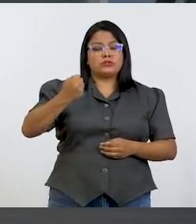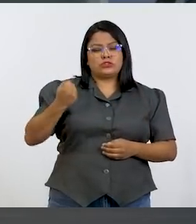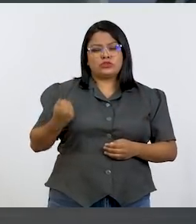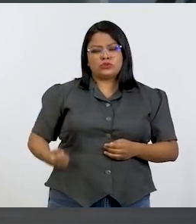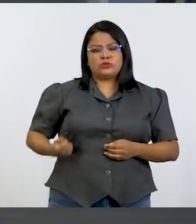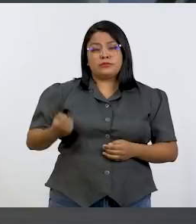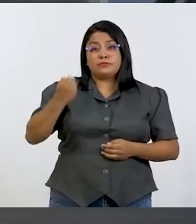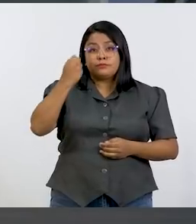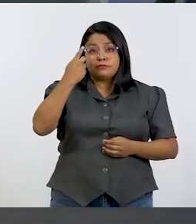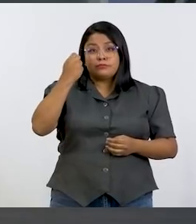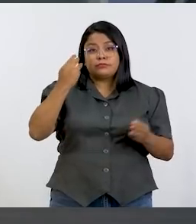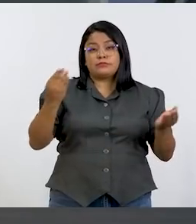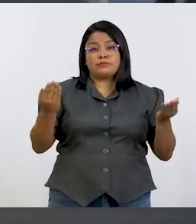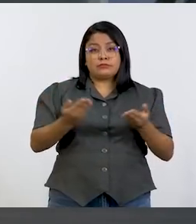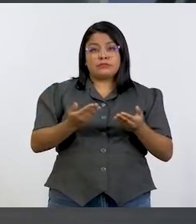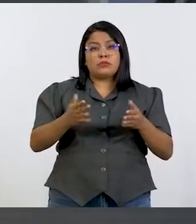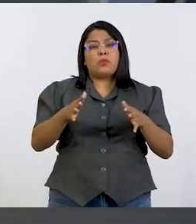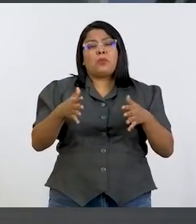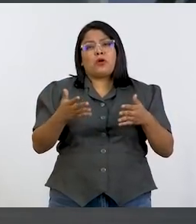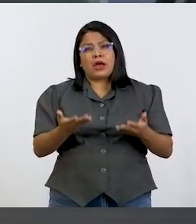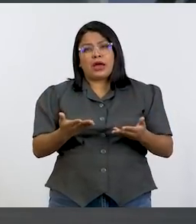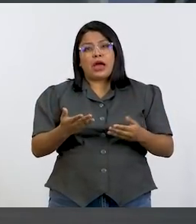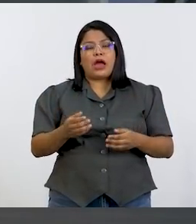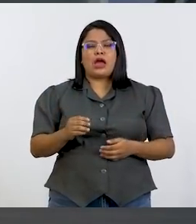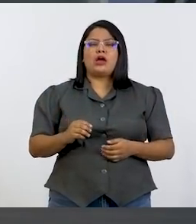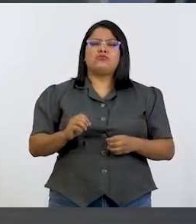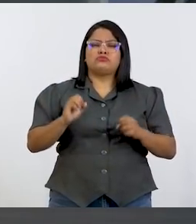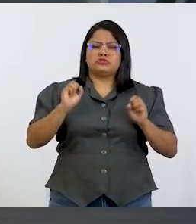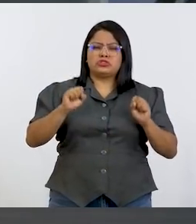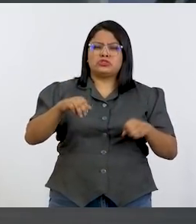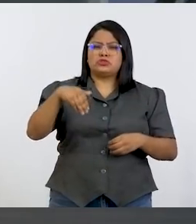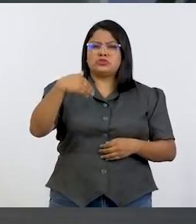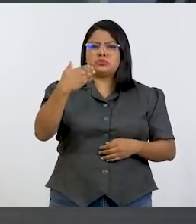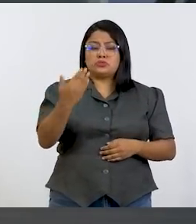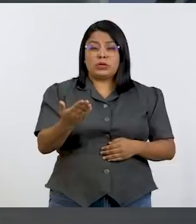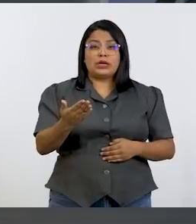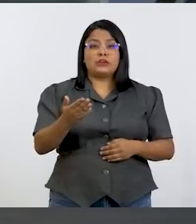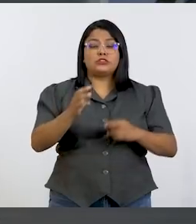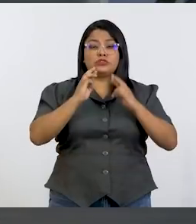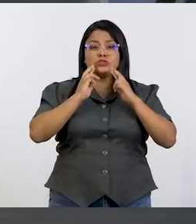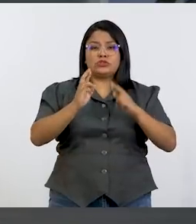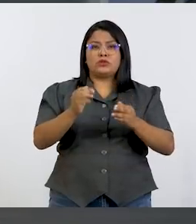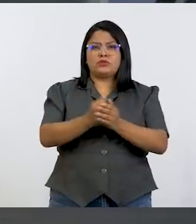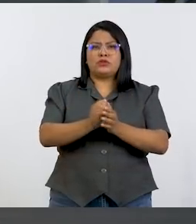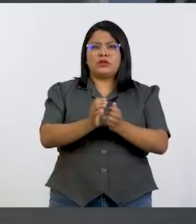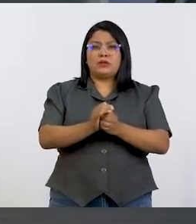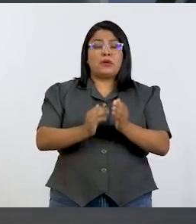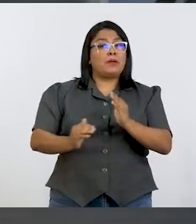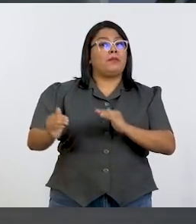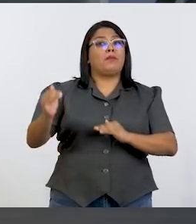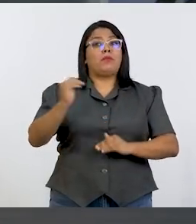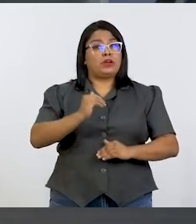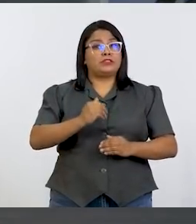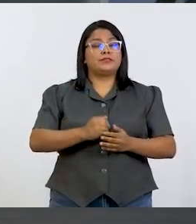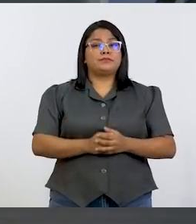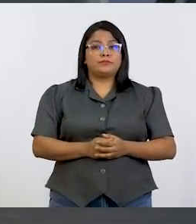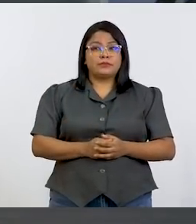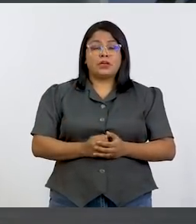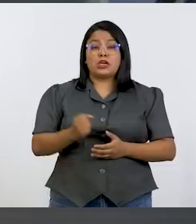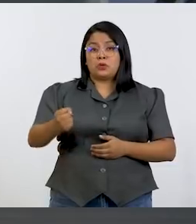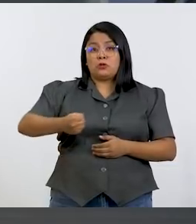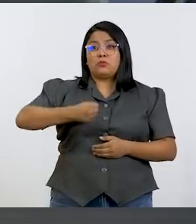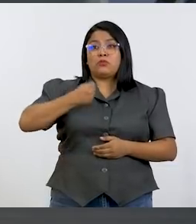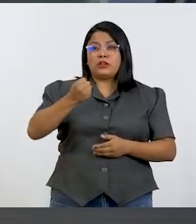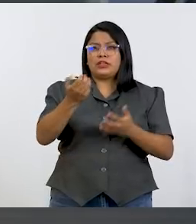que los estudiantes comprendan estas acciones, pues permitirán que más adelante logren resolver problemas más avanzados.